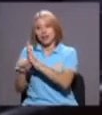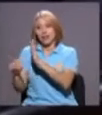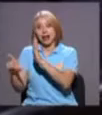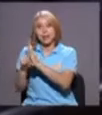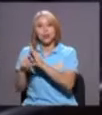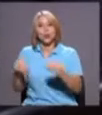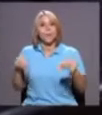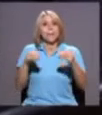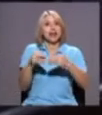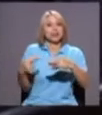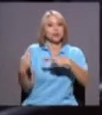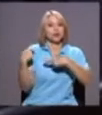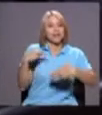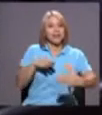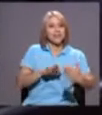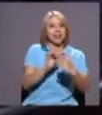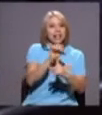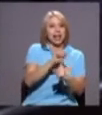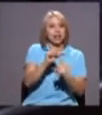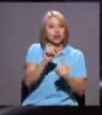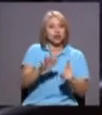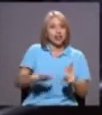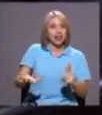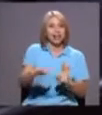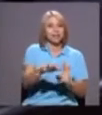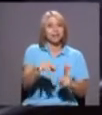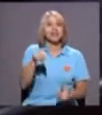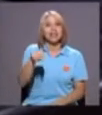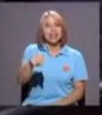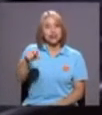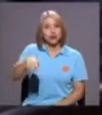sociedad. Y eso requiere